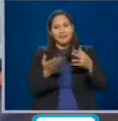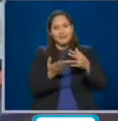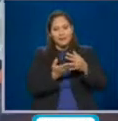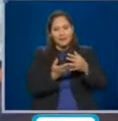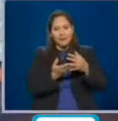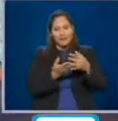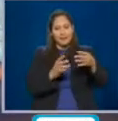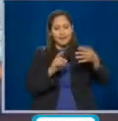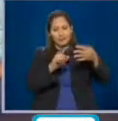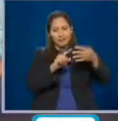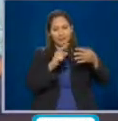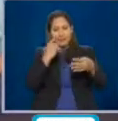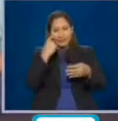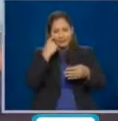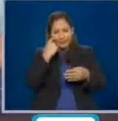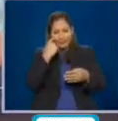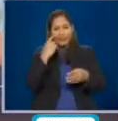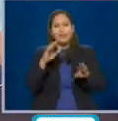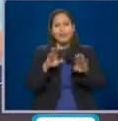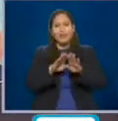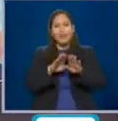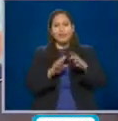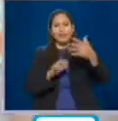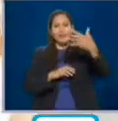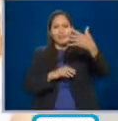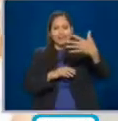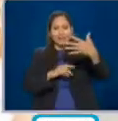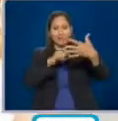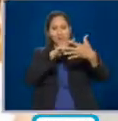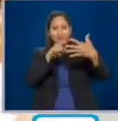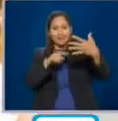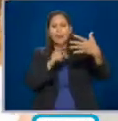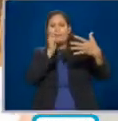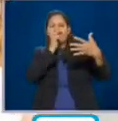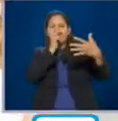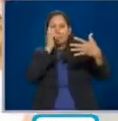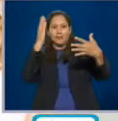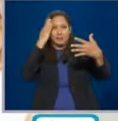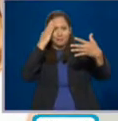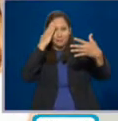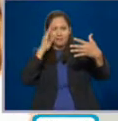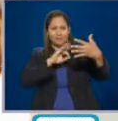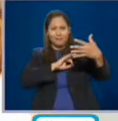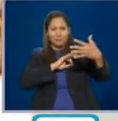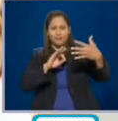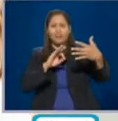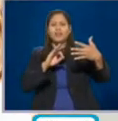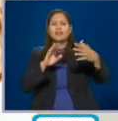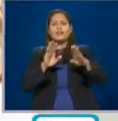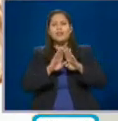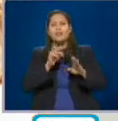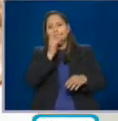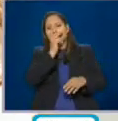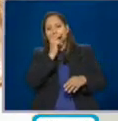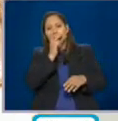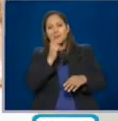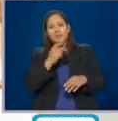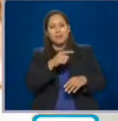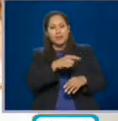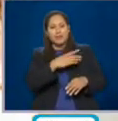unificarnos. Estas como 5 formas de ejercer la paternidad, ¿no? En función a los vínculos y a